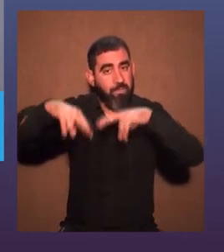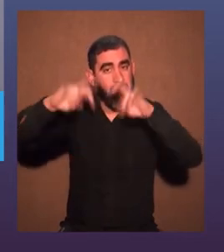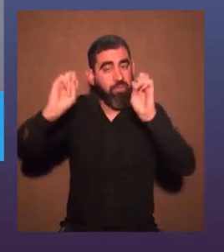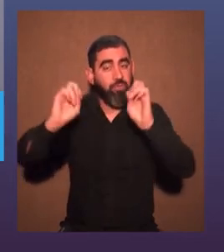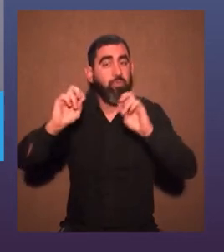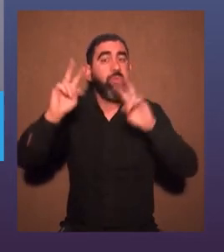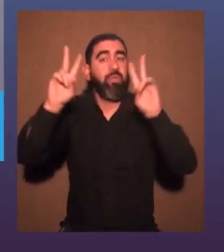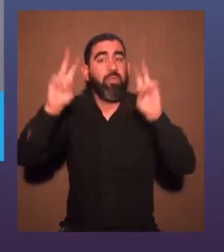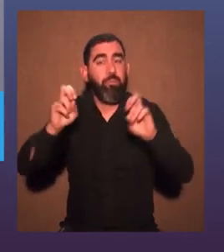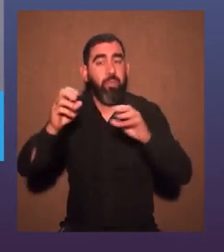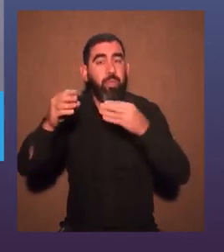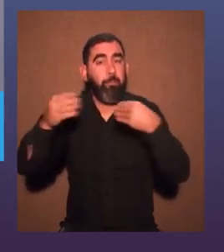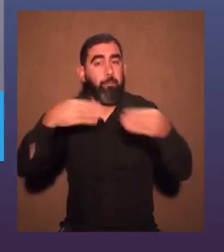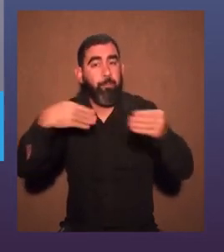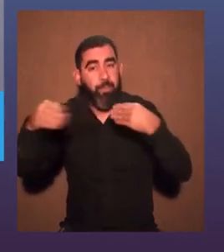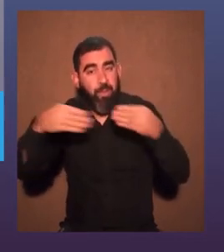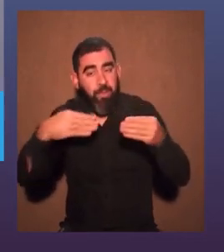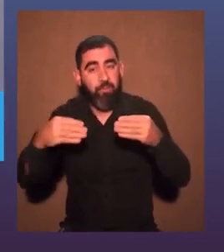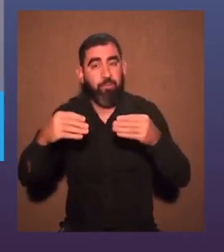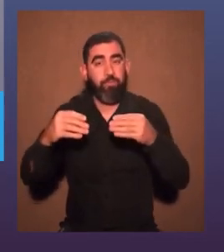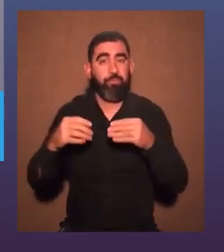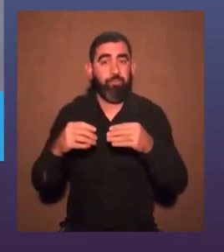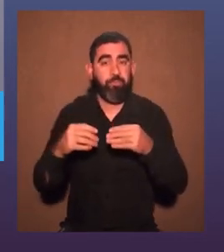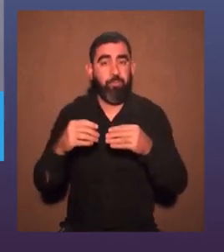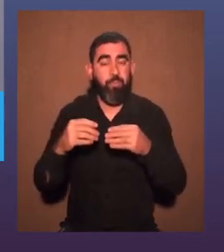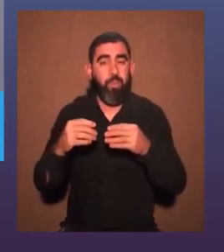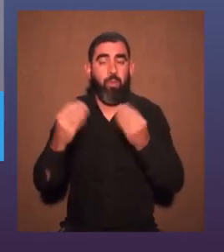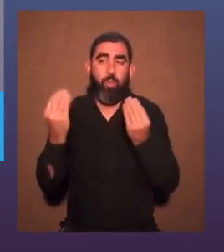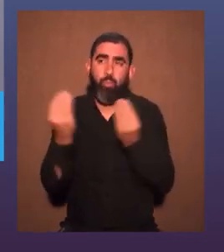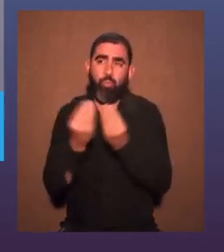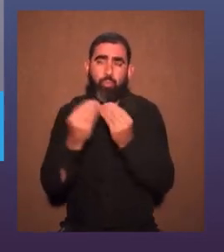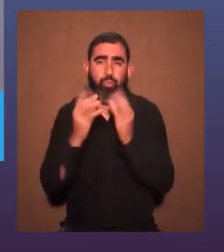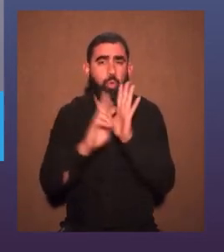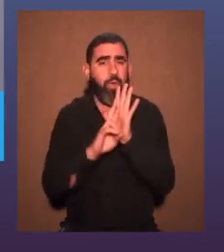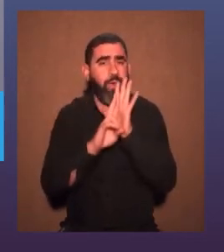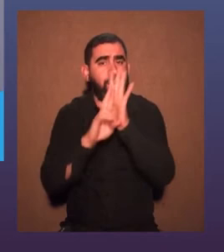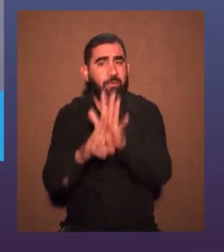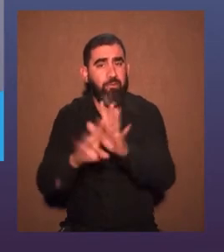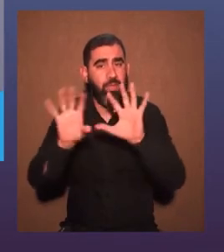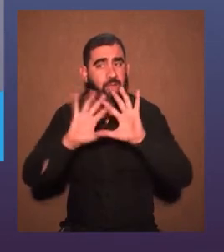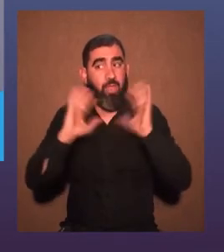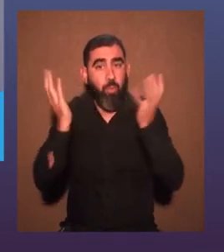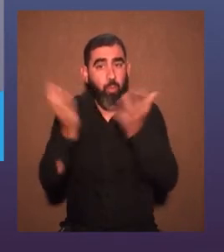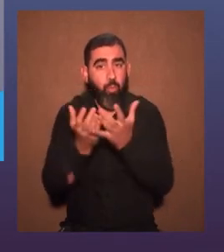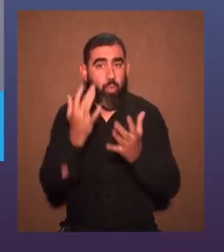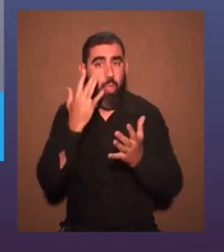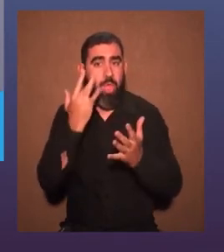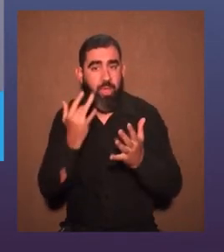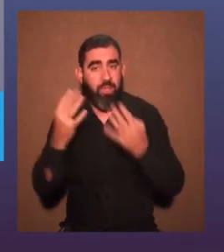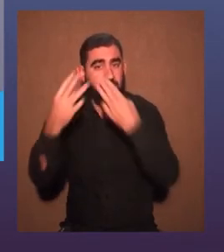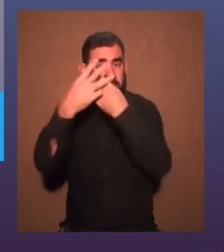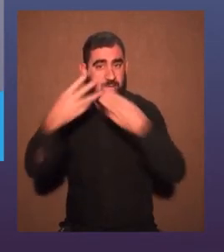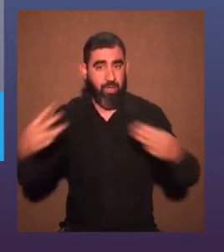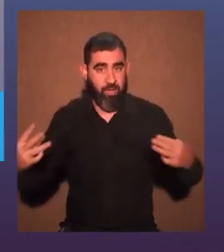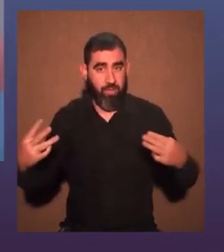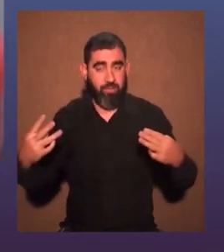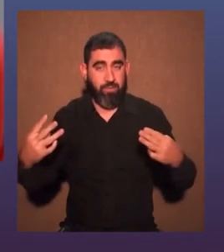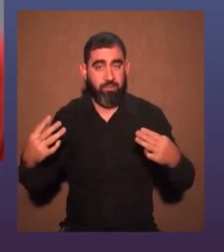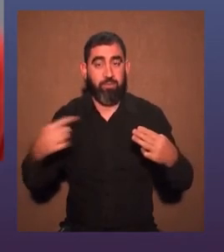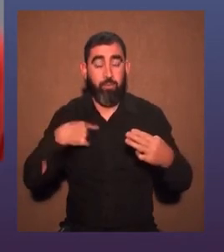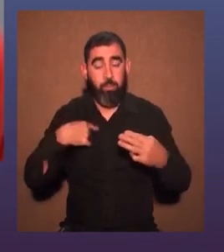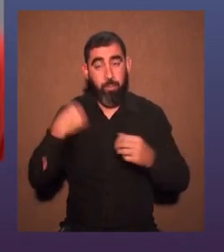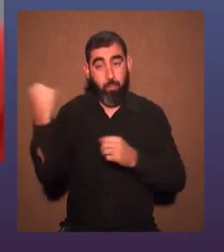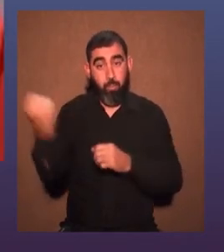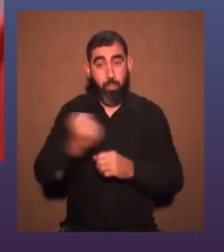vista plástico, con muchos referentes del mundo de las artes, todas. Uh-huh. Me